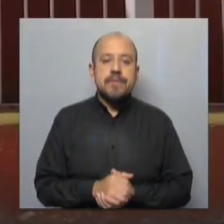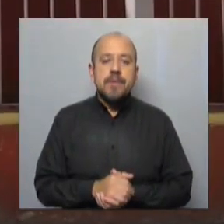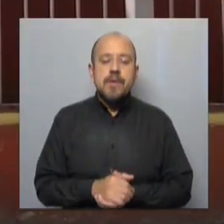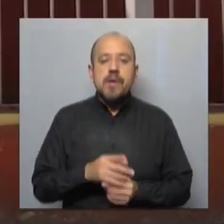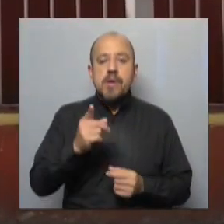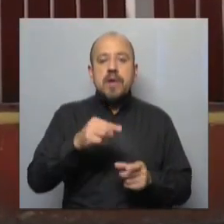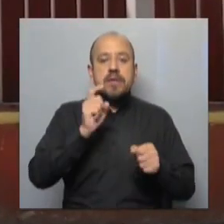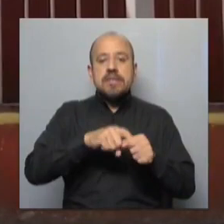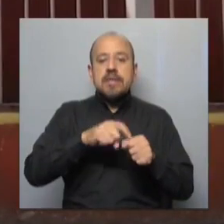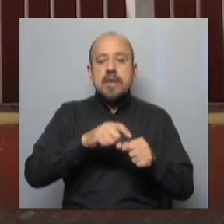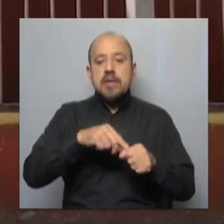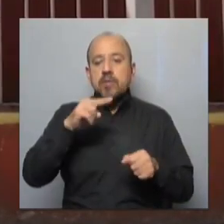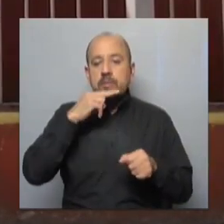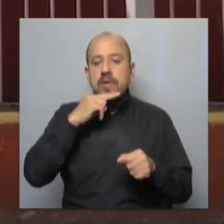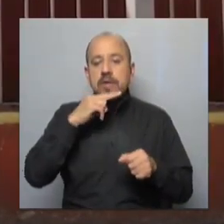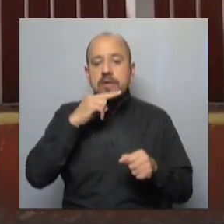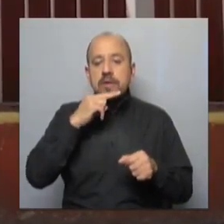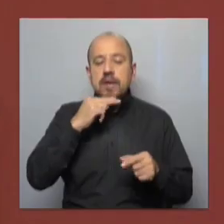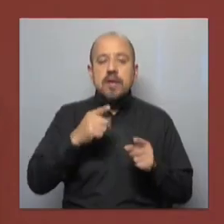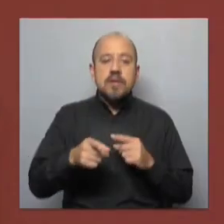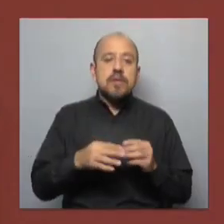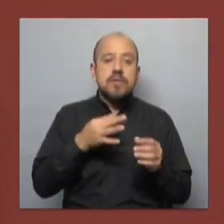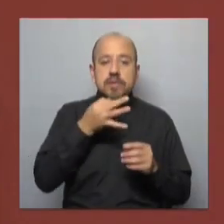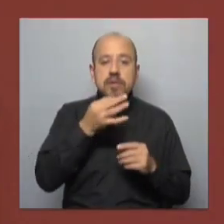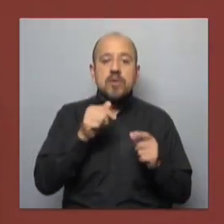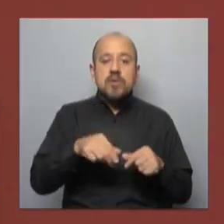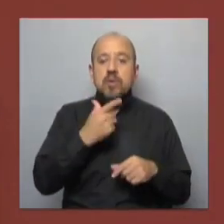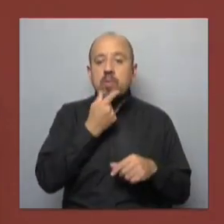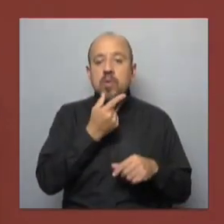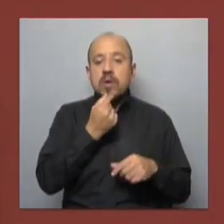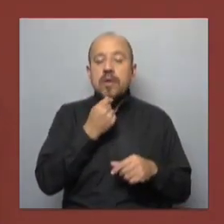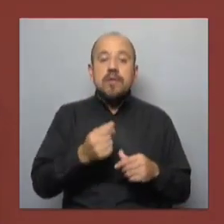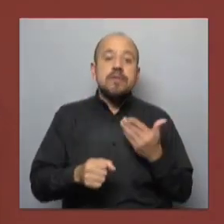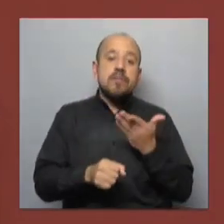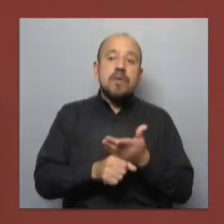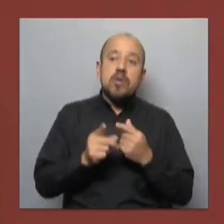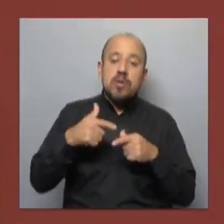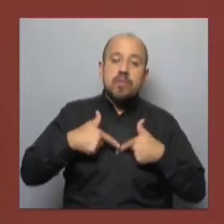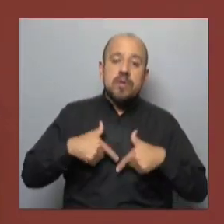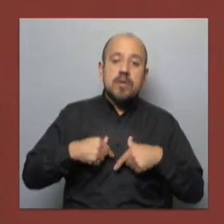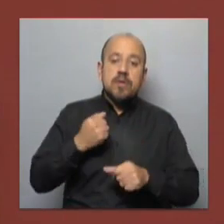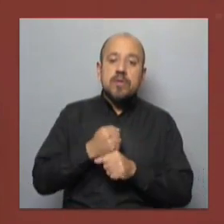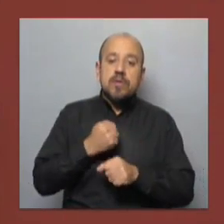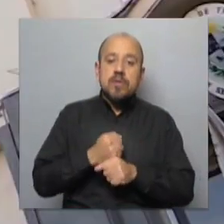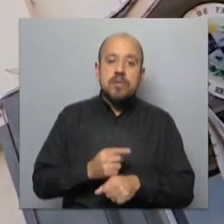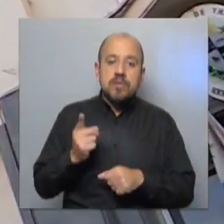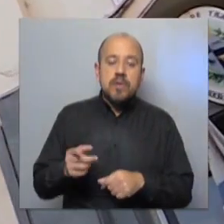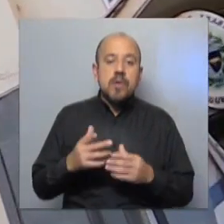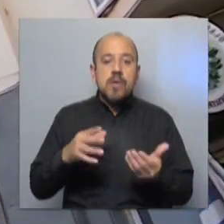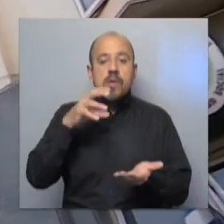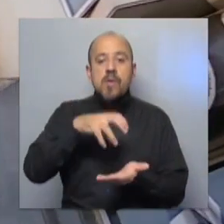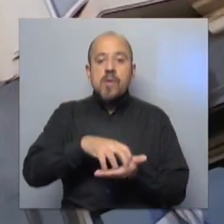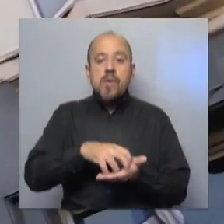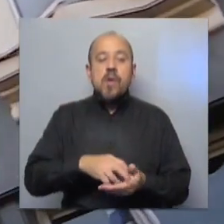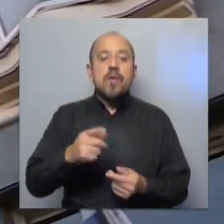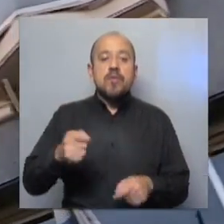unión nacional de trabajadores del metal y ramas afines reclamó este jueves en la tripartita en el ministerio de trabajo la instalación